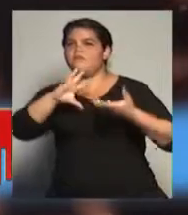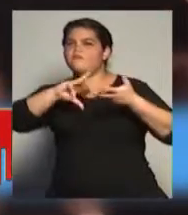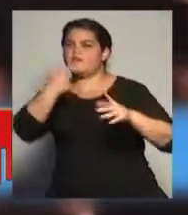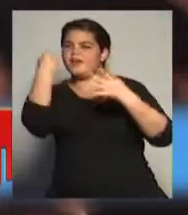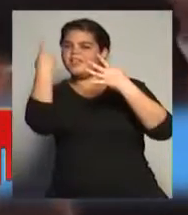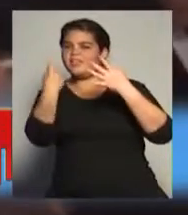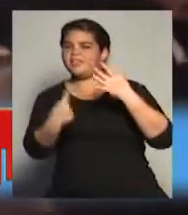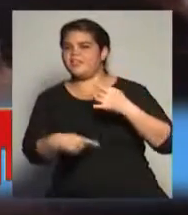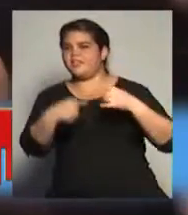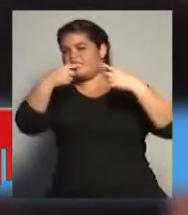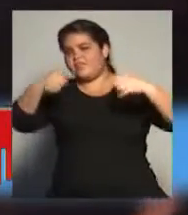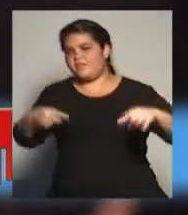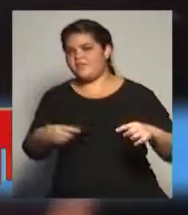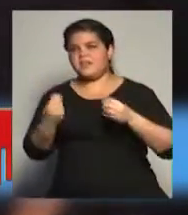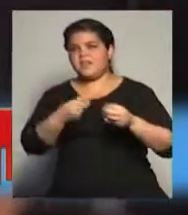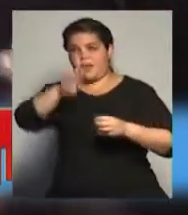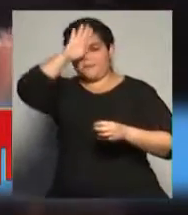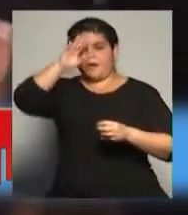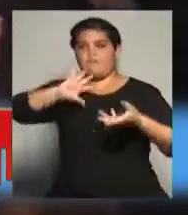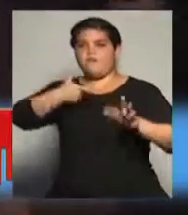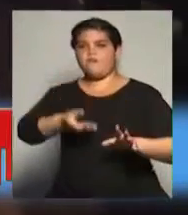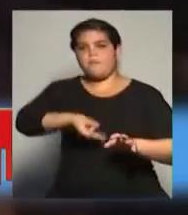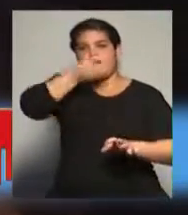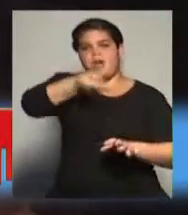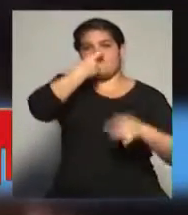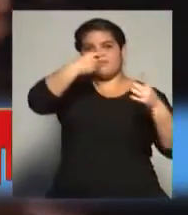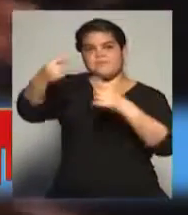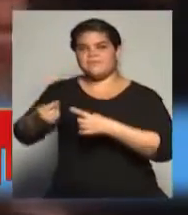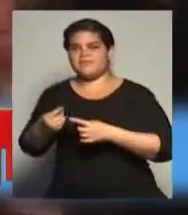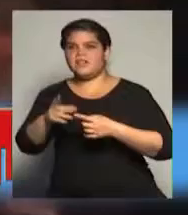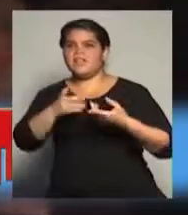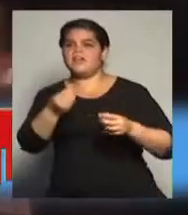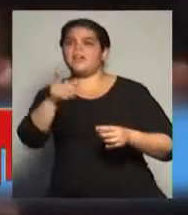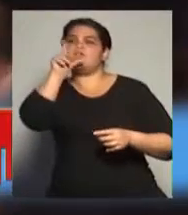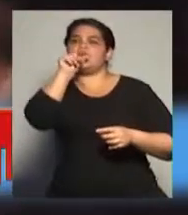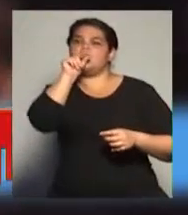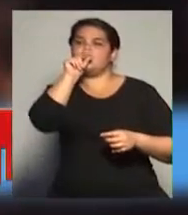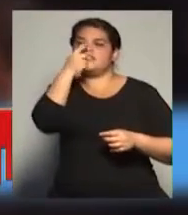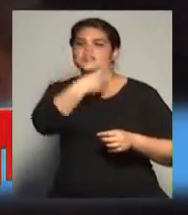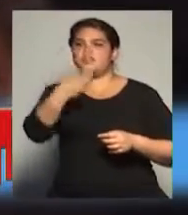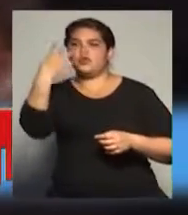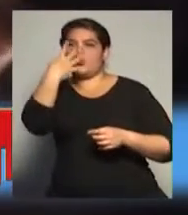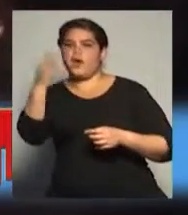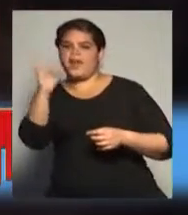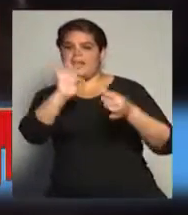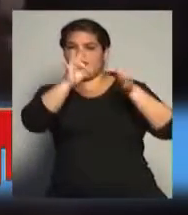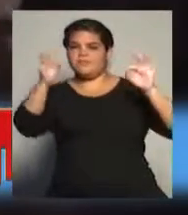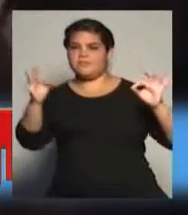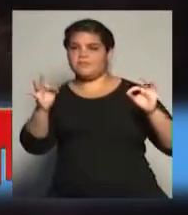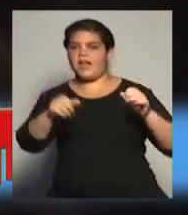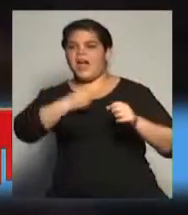formas a través de las cuales el Papa se comunica. Va desde los tweets, desde los 140 caracteres a